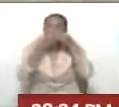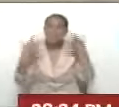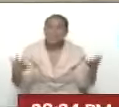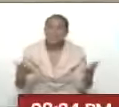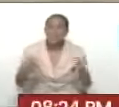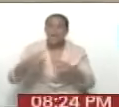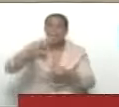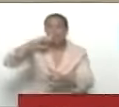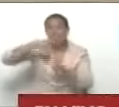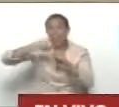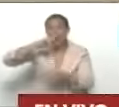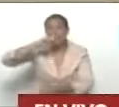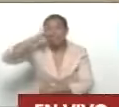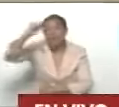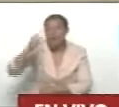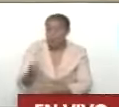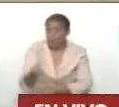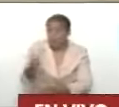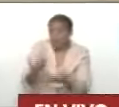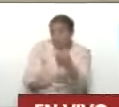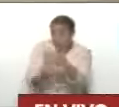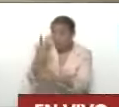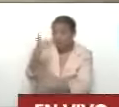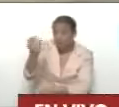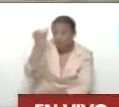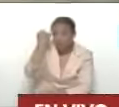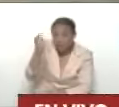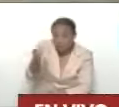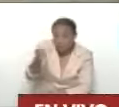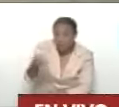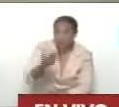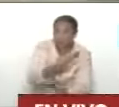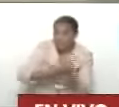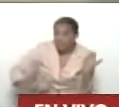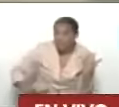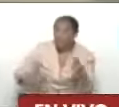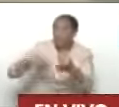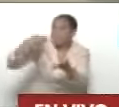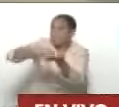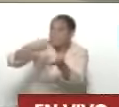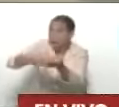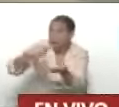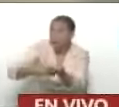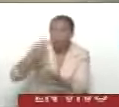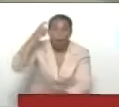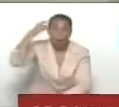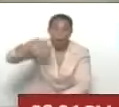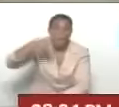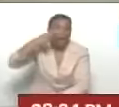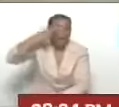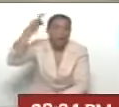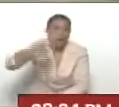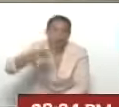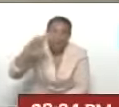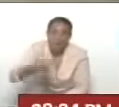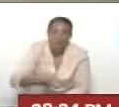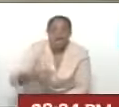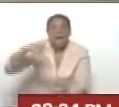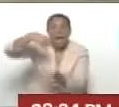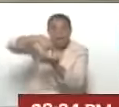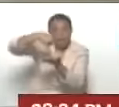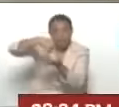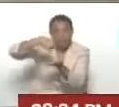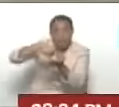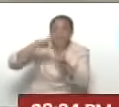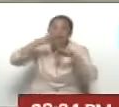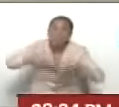programa que usted creó, que usted pensó, que usted financió y que hoy día lo tenemos en Carabobo